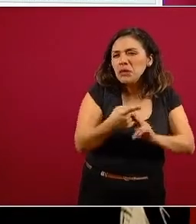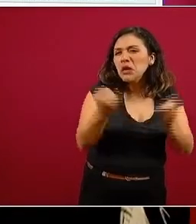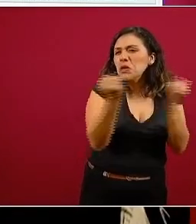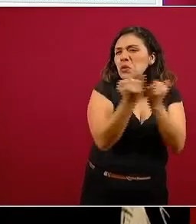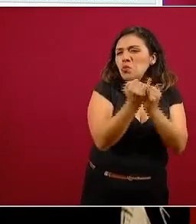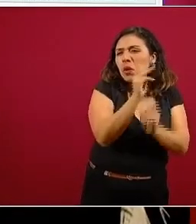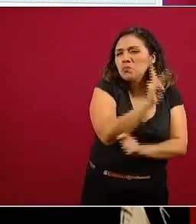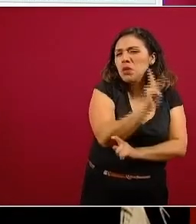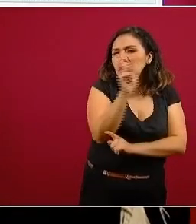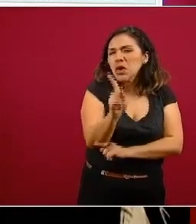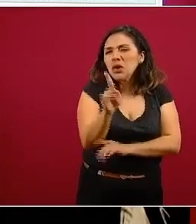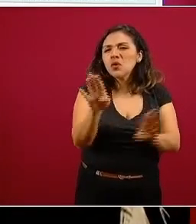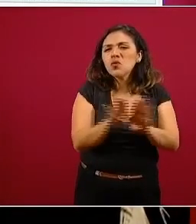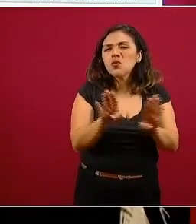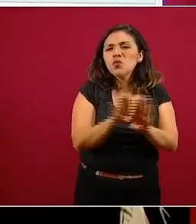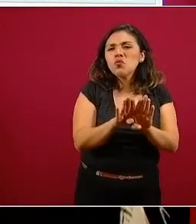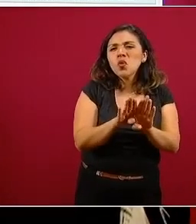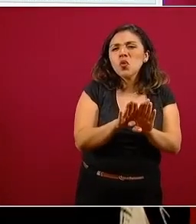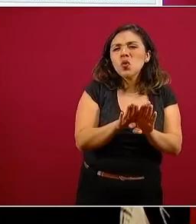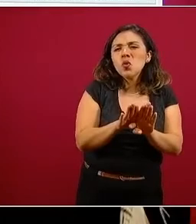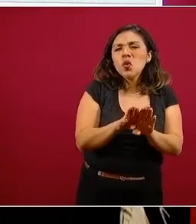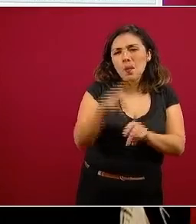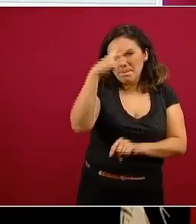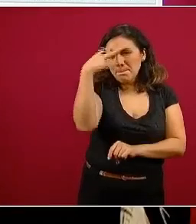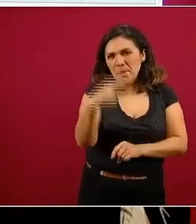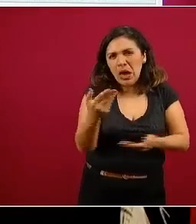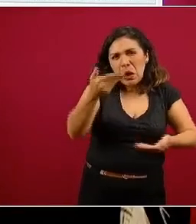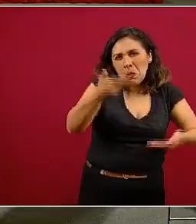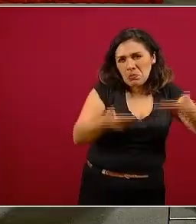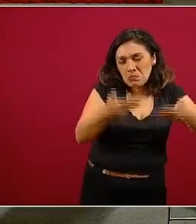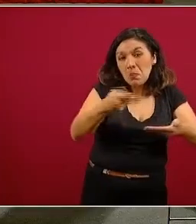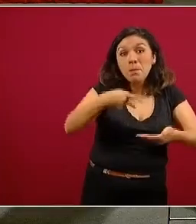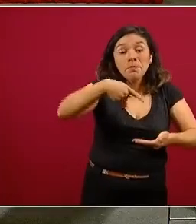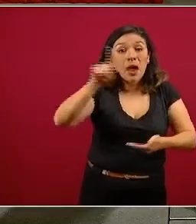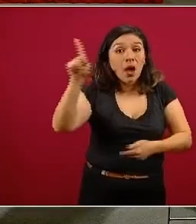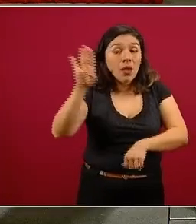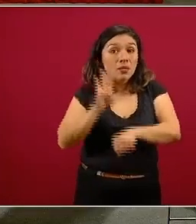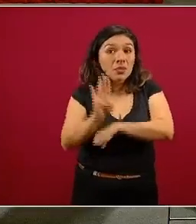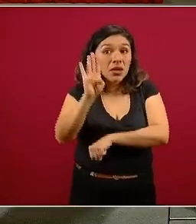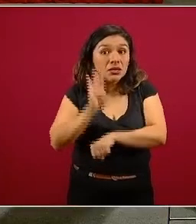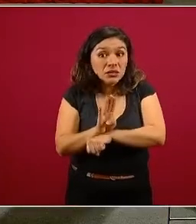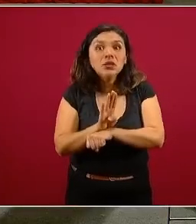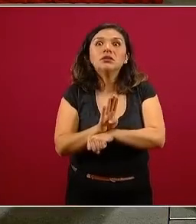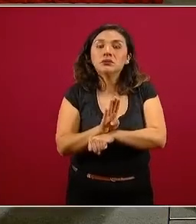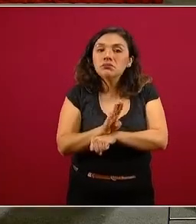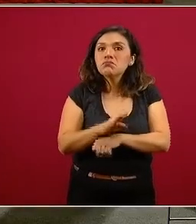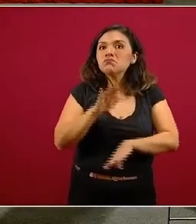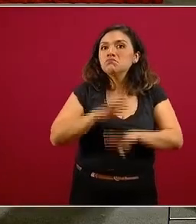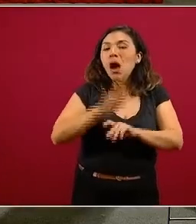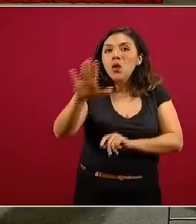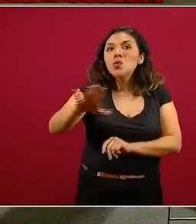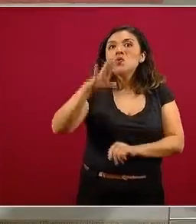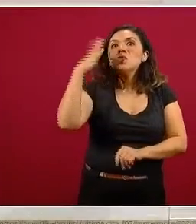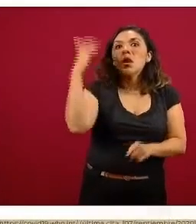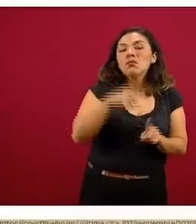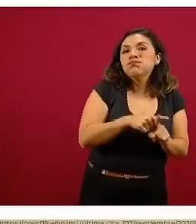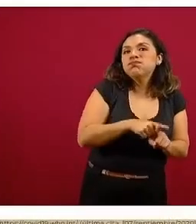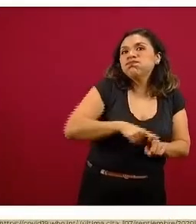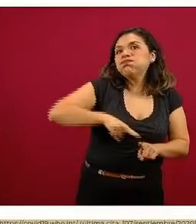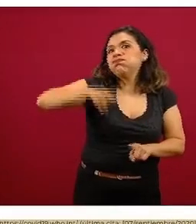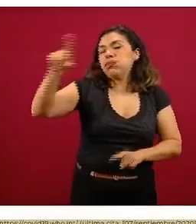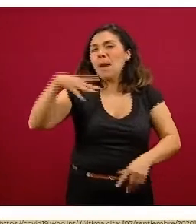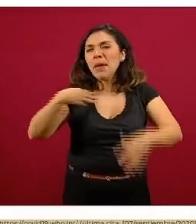similar en un momento determinado a México. Sin embargo, Brasil tuvo un escalamiento importante en su